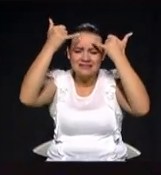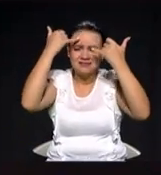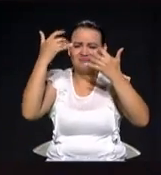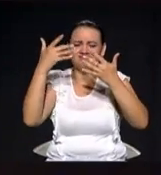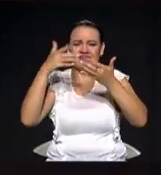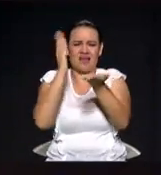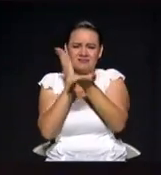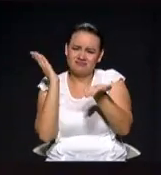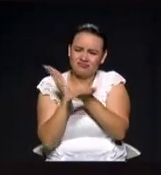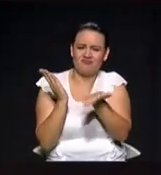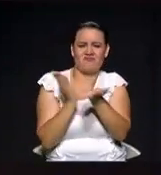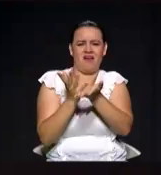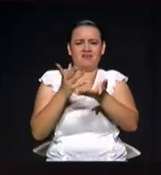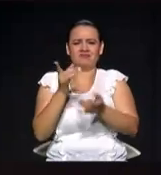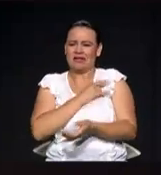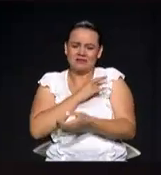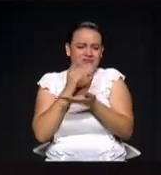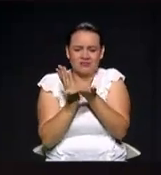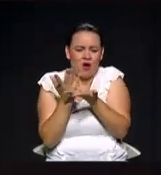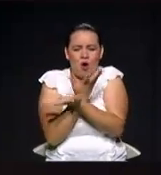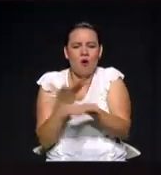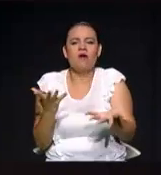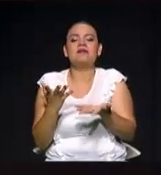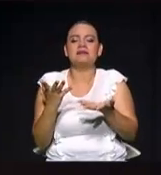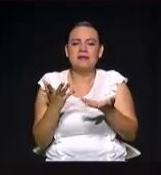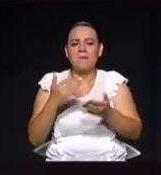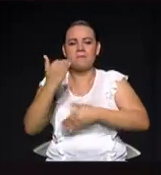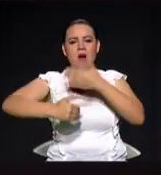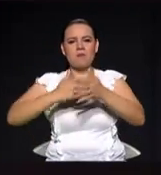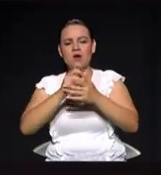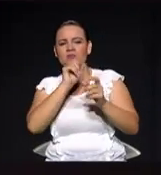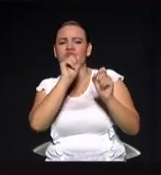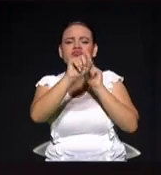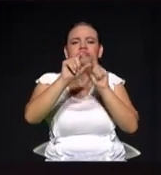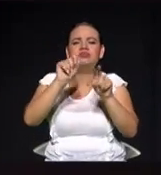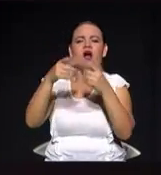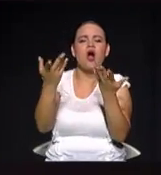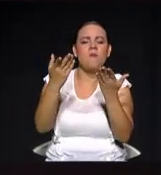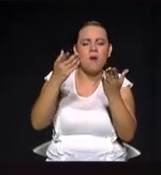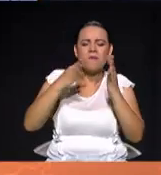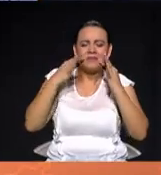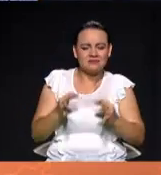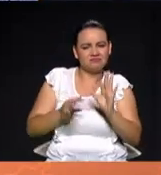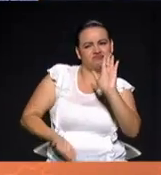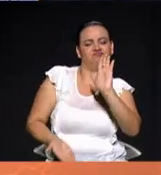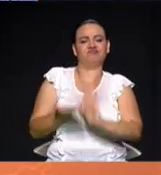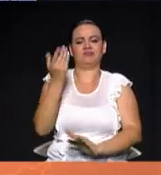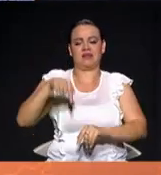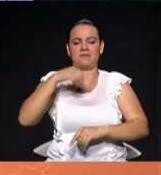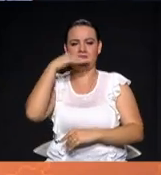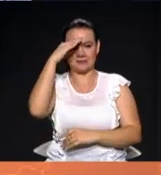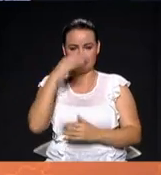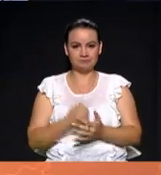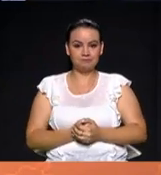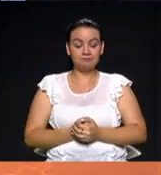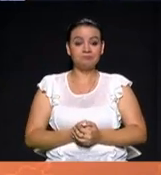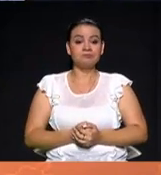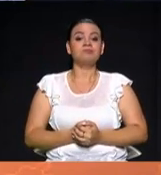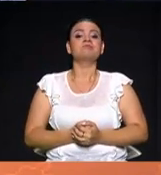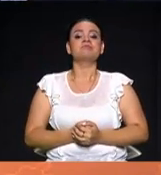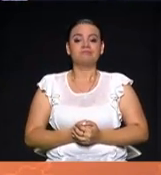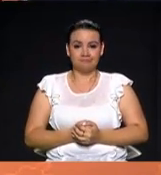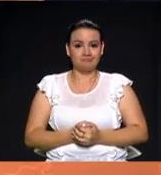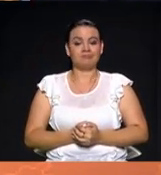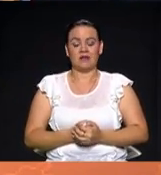las preguntas y formulamos las respuestas pertinentes que requieren la ciudad hoy en día muy bien y terminamos esta ronda de generación de